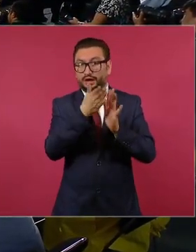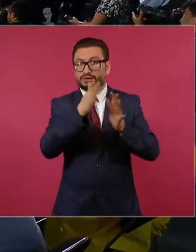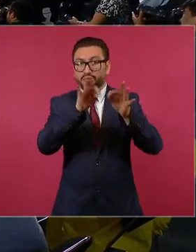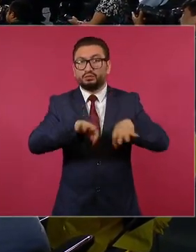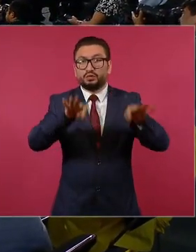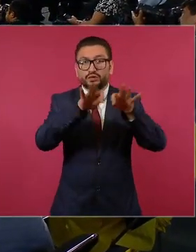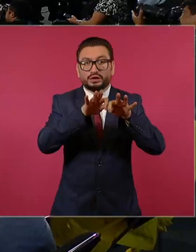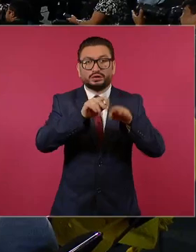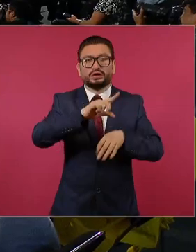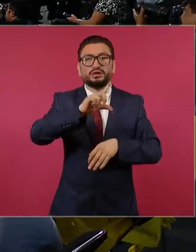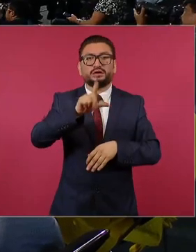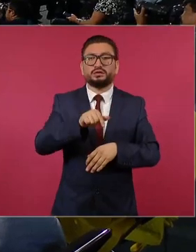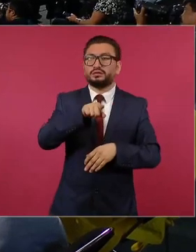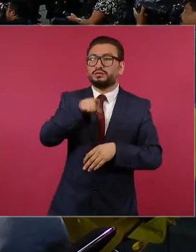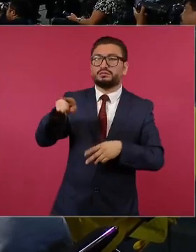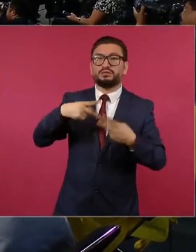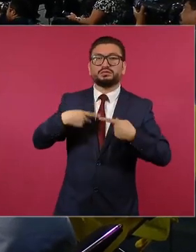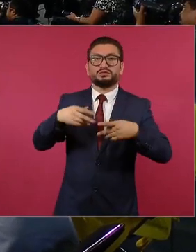y ya no se les vuelve a ver,